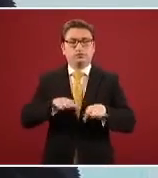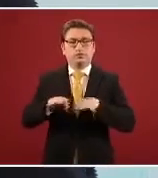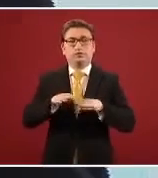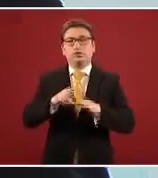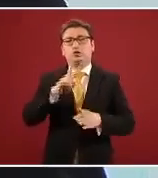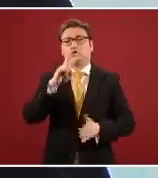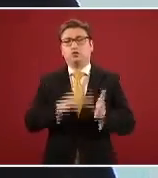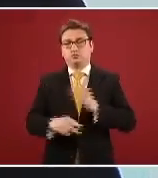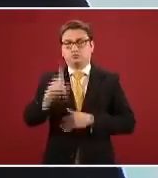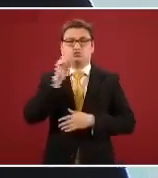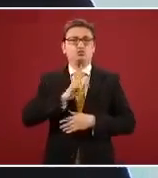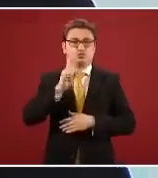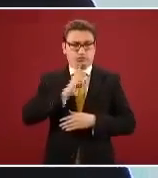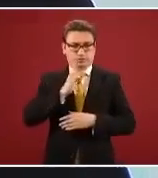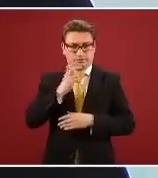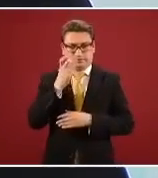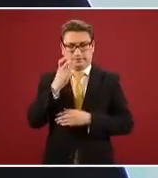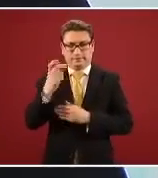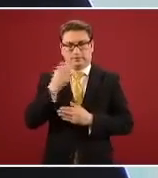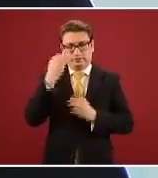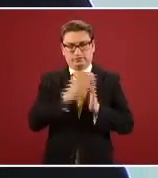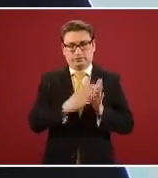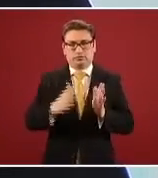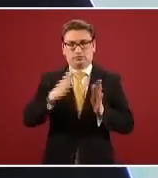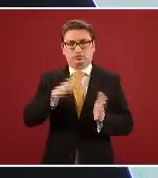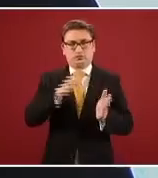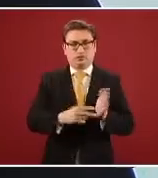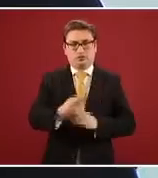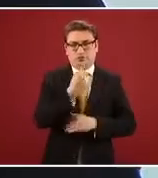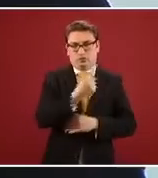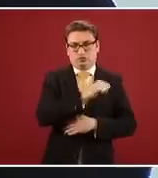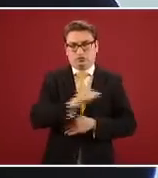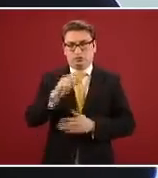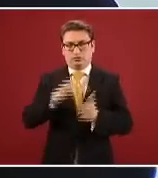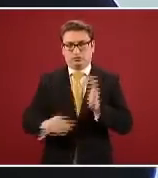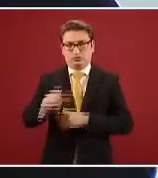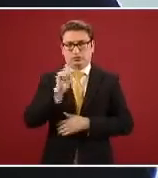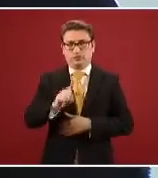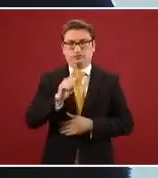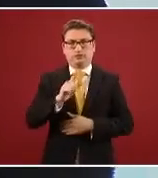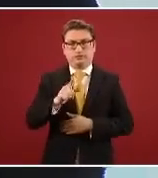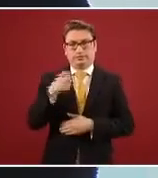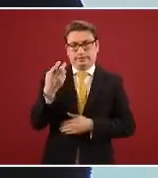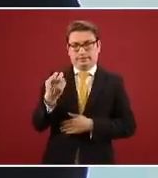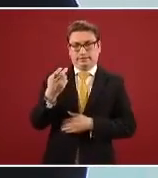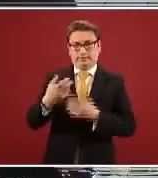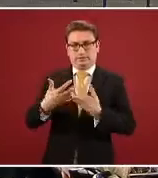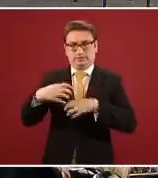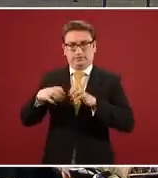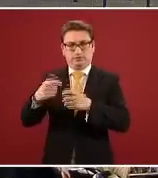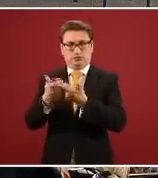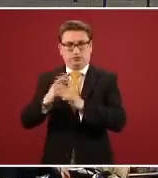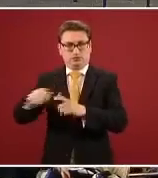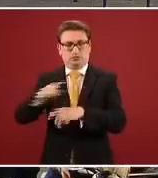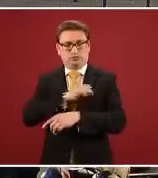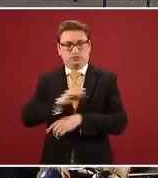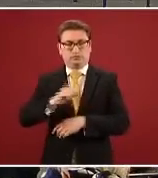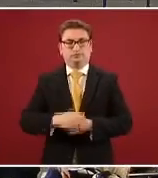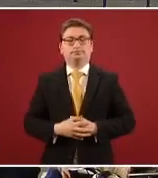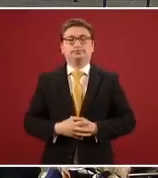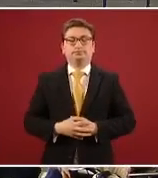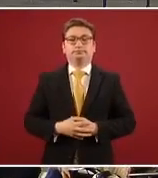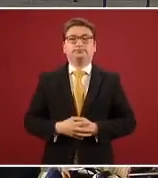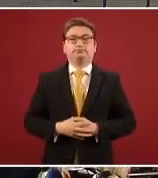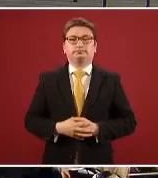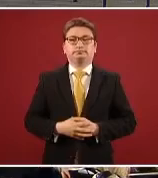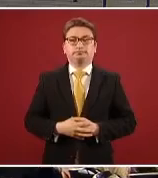2,000 mujeres fueron tratadas durante los años 2001 a 2017 por parte de este grupo delictivo. Se